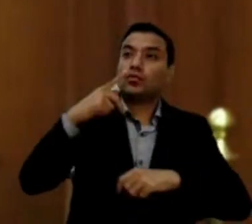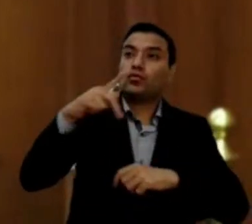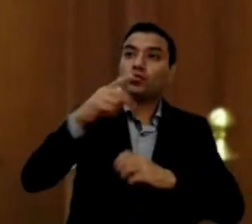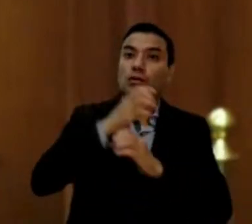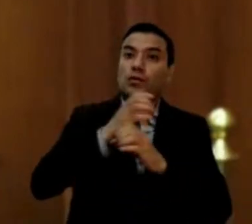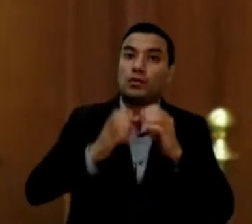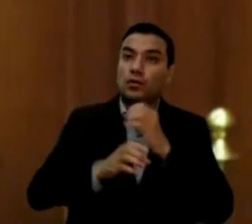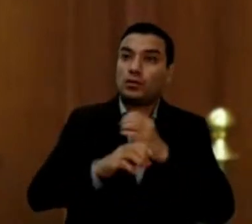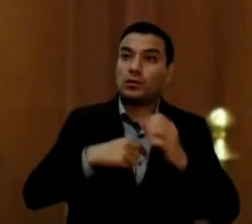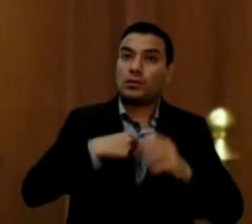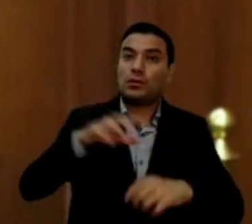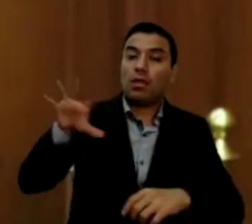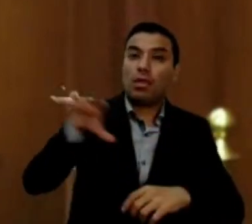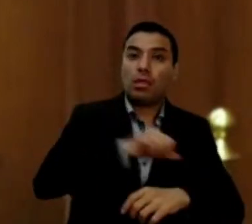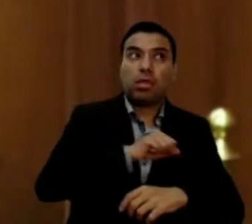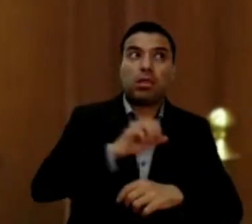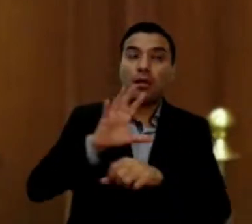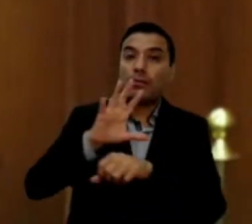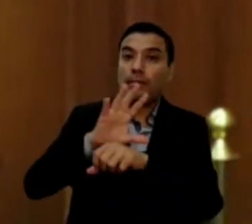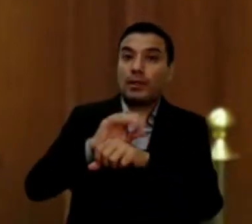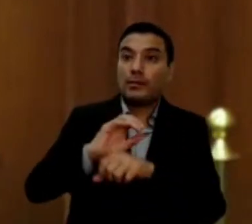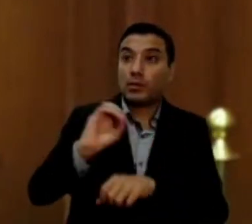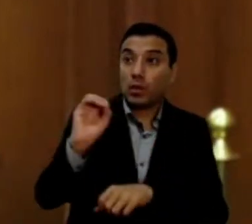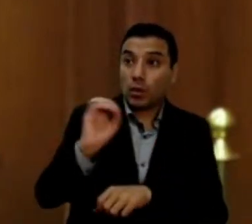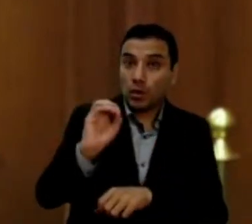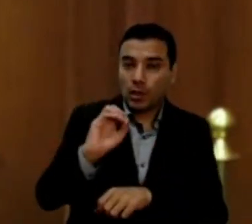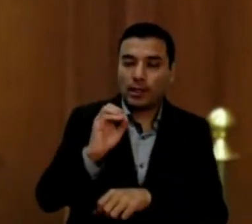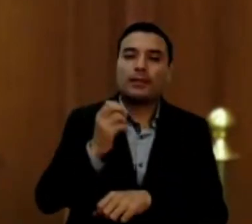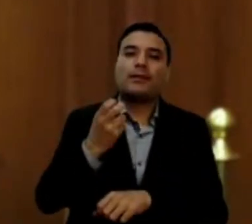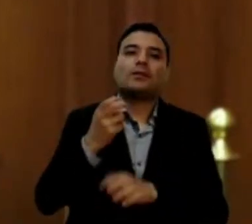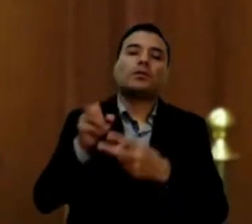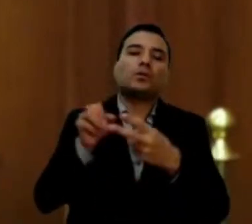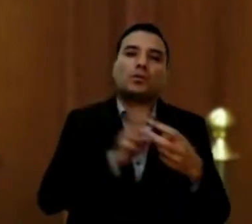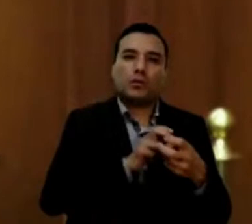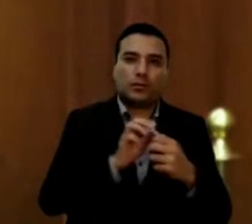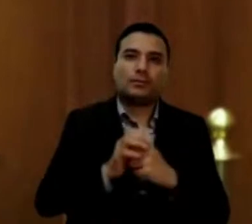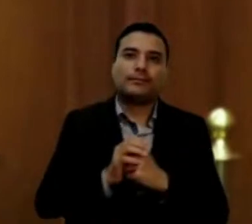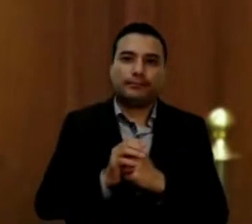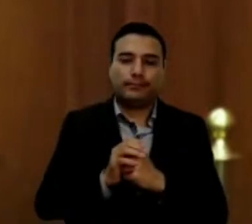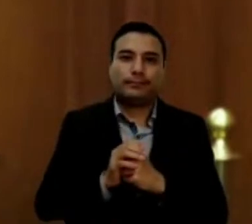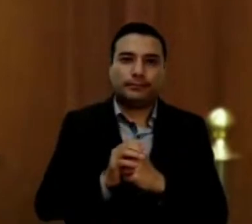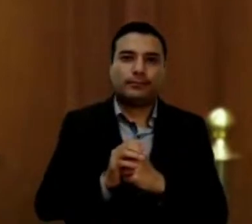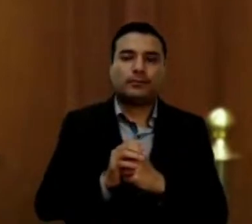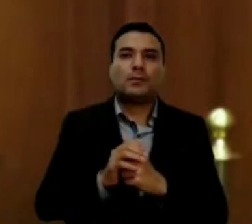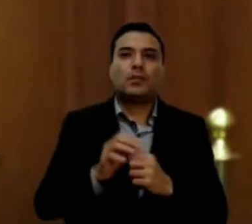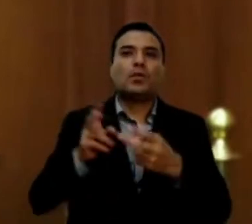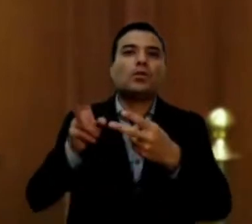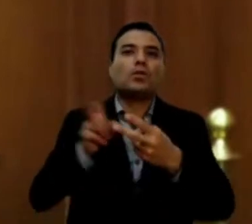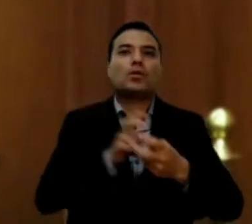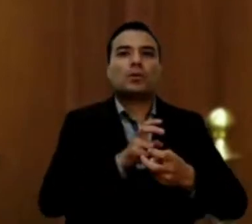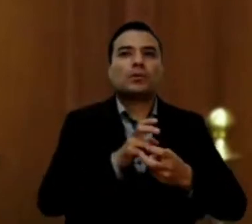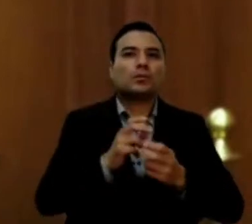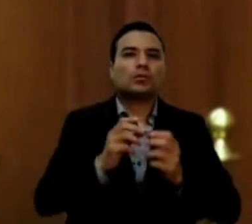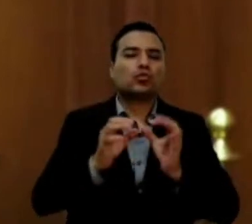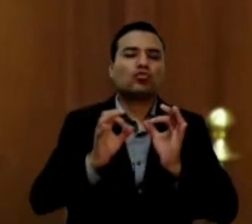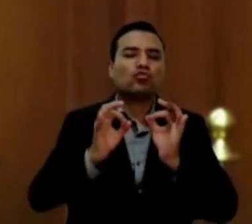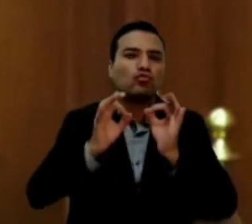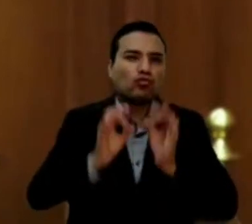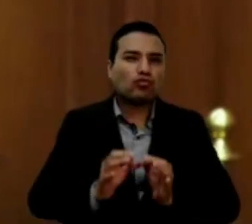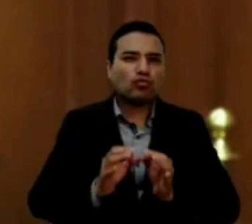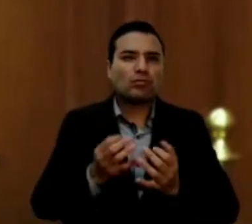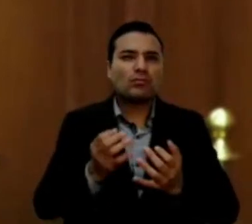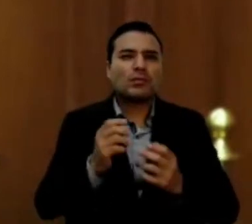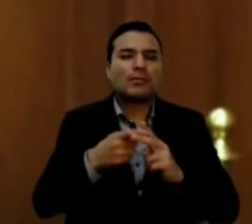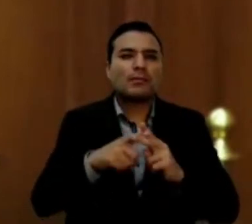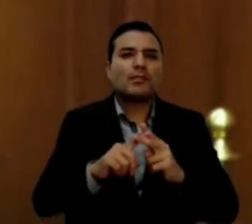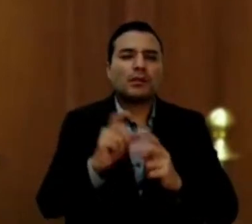y sin consentimiento de la persona que pueda disponer de él conforme a la ley. El robo estará consumado desde el momento en que el